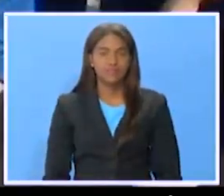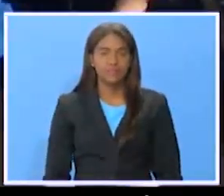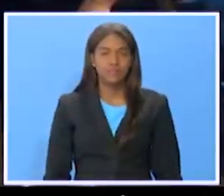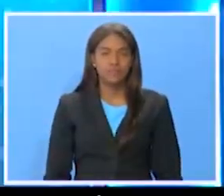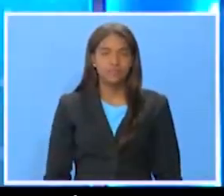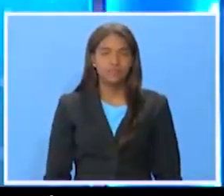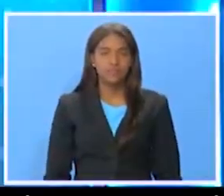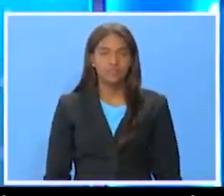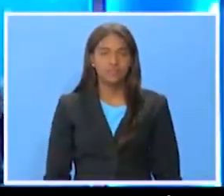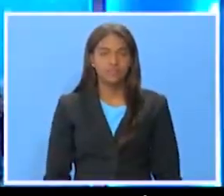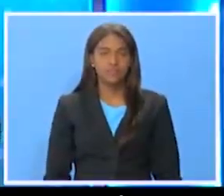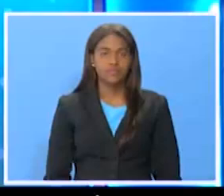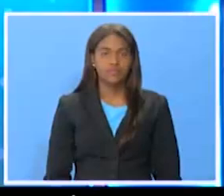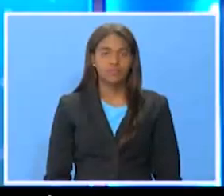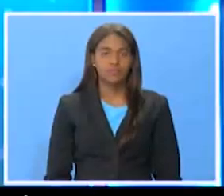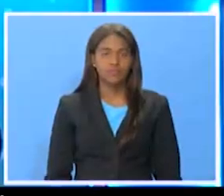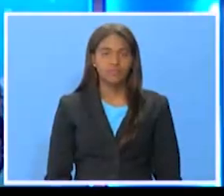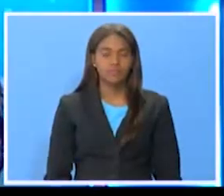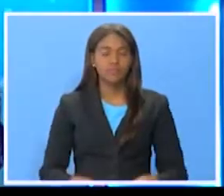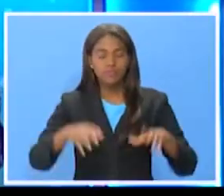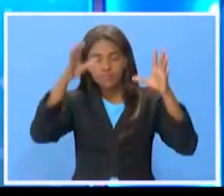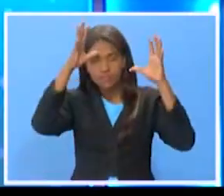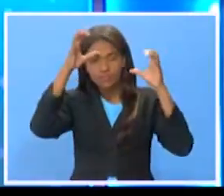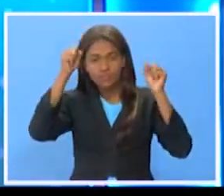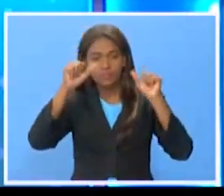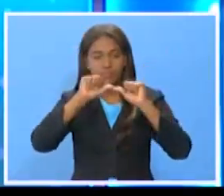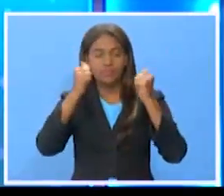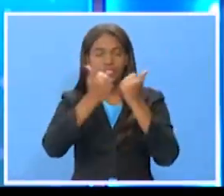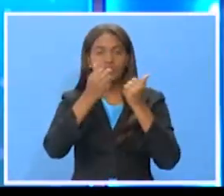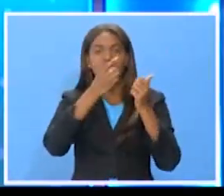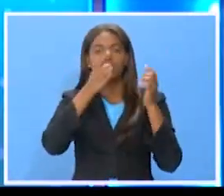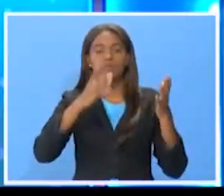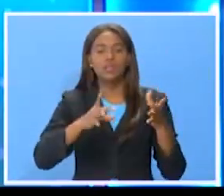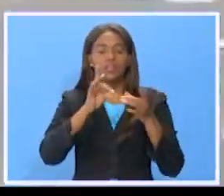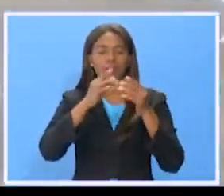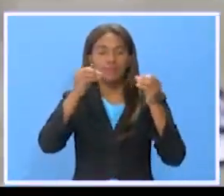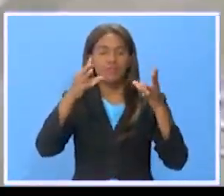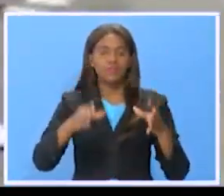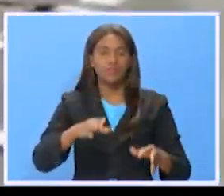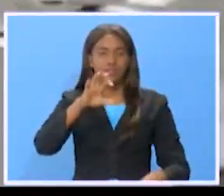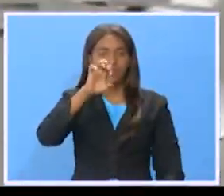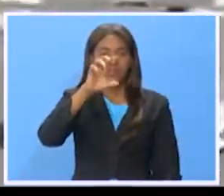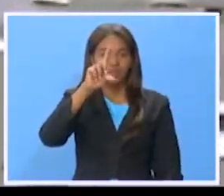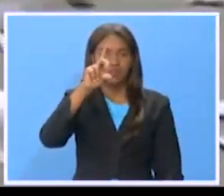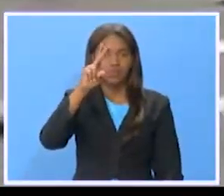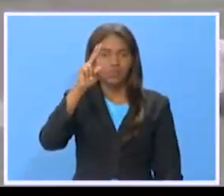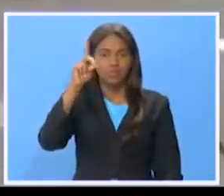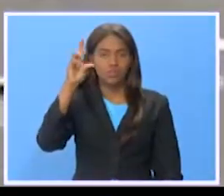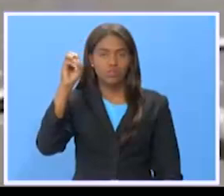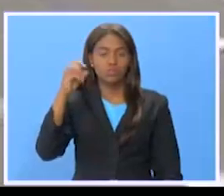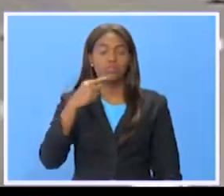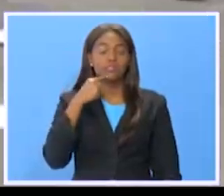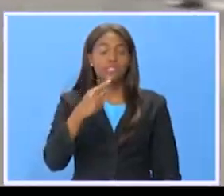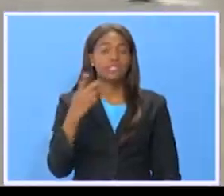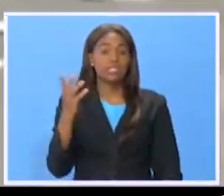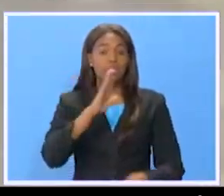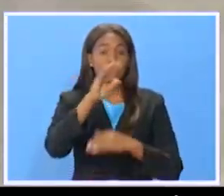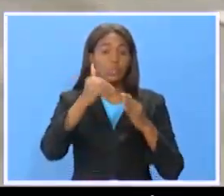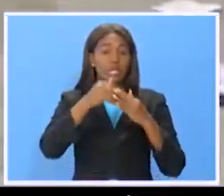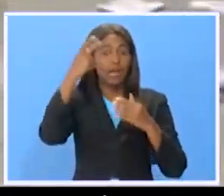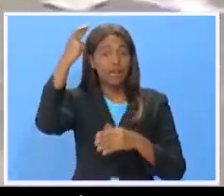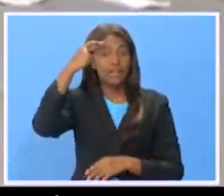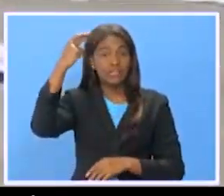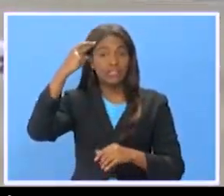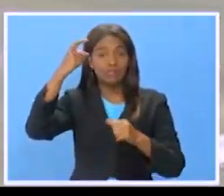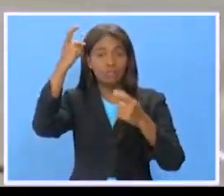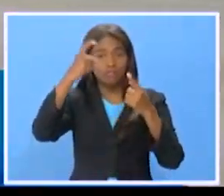Félix. En tanto, el presidente de la Asociación Dominicana de Profesores, Eduardo Hidalgo, sostuvo que entre las razones de los